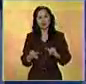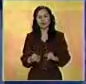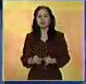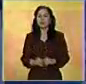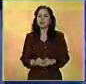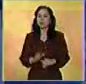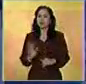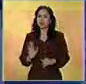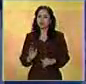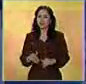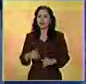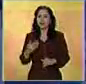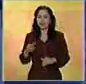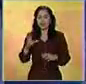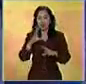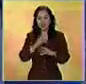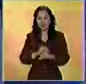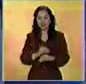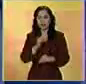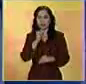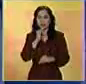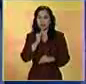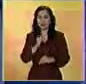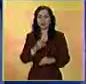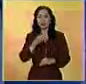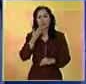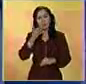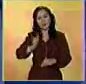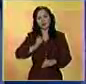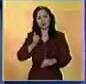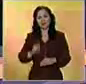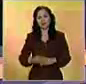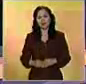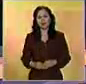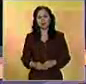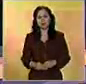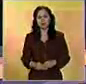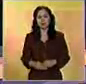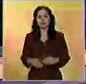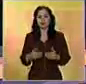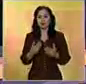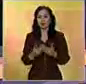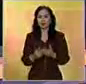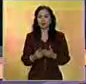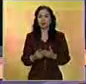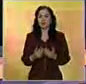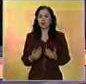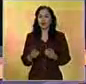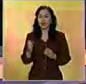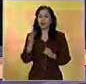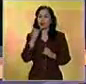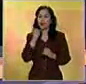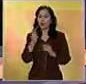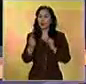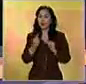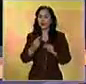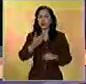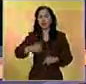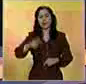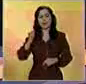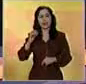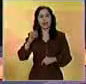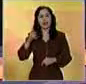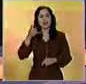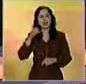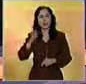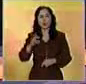Me despido de ustedes hasta esta noche en nuestra emisión estelar. Que tengan muy buen provecho. Gracias, Daniela. Vamos ahora con Eduardo. Va a conversar con la presidenta de la